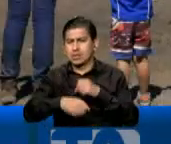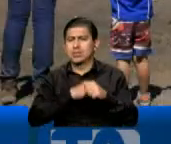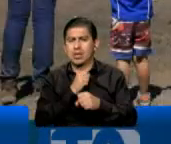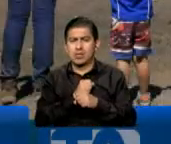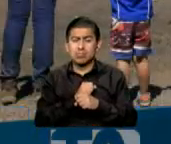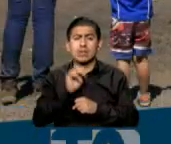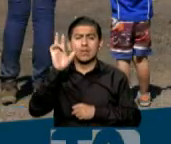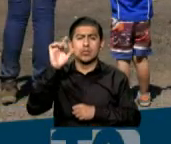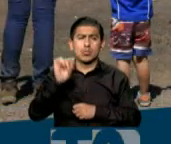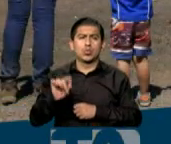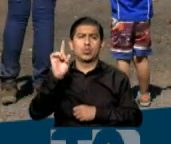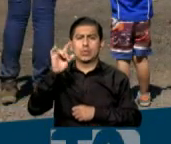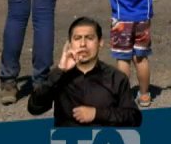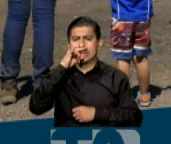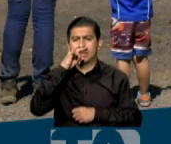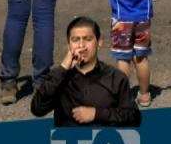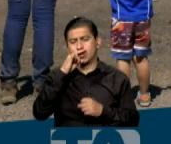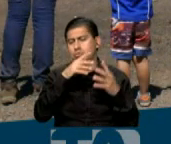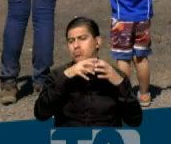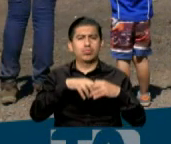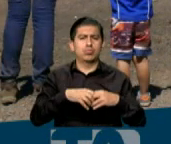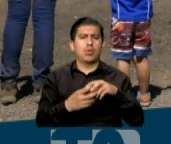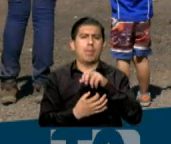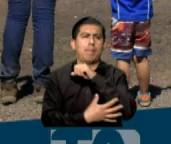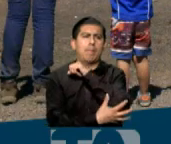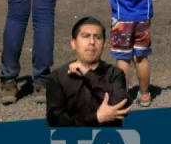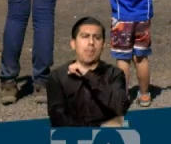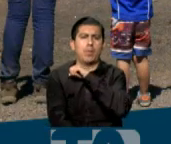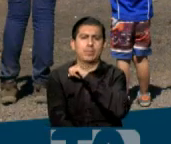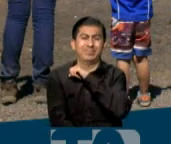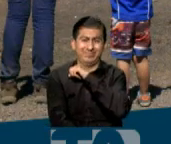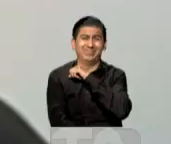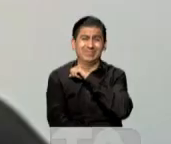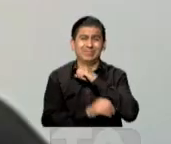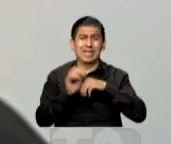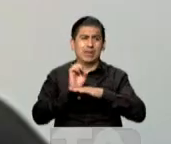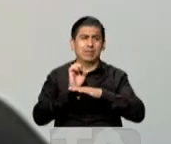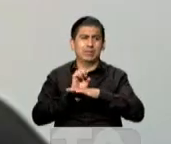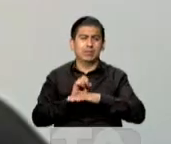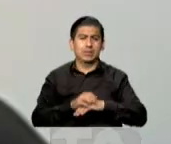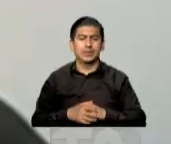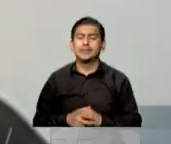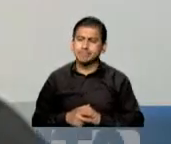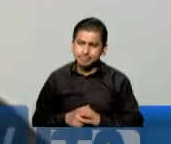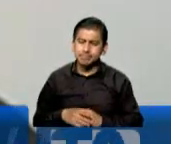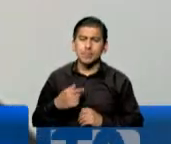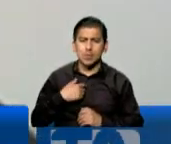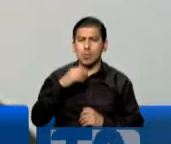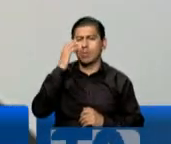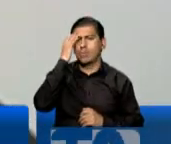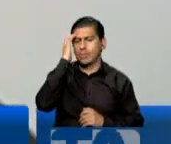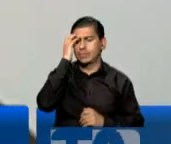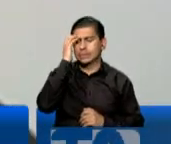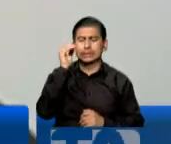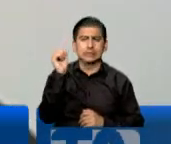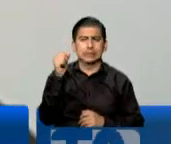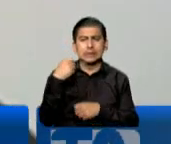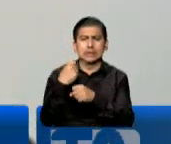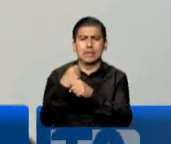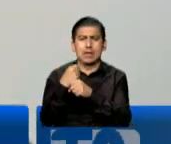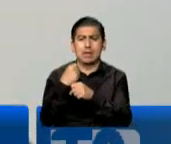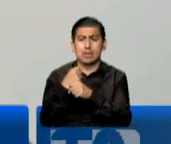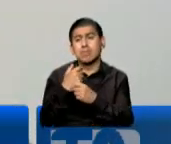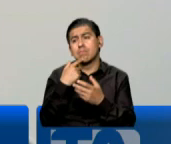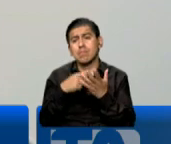año, 3,1 millones de niños caerán en la pobreza multidimensional en el país. Los temas que nos preocupa es el aumento del empleo